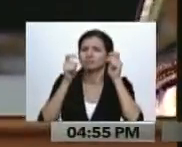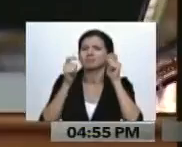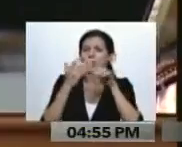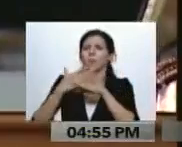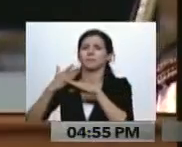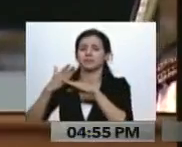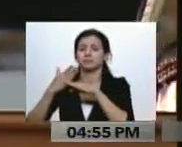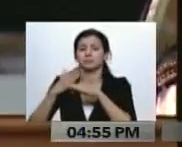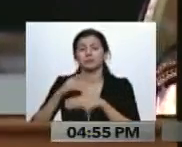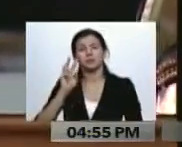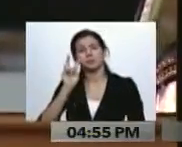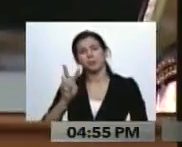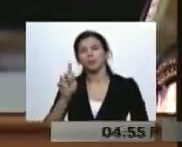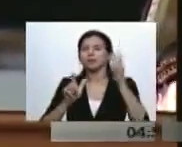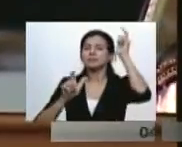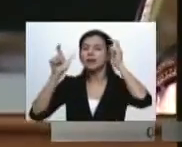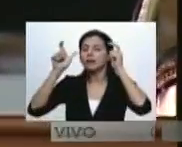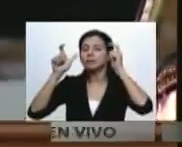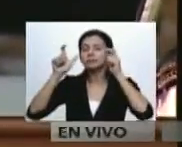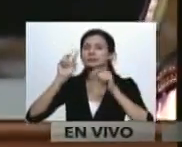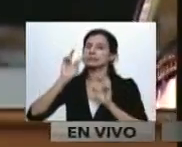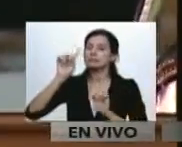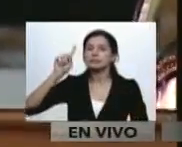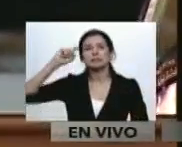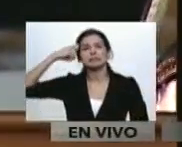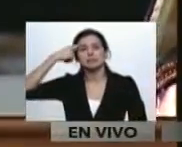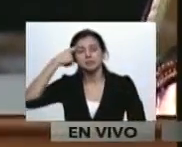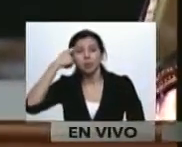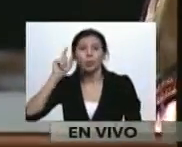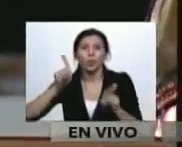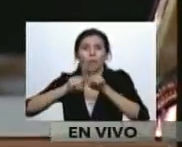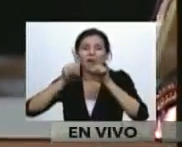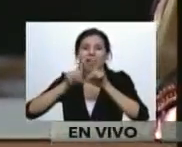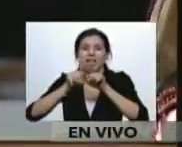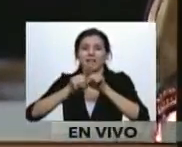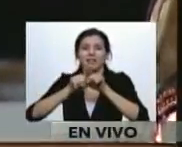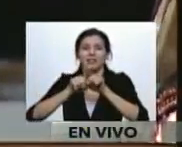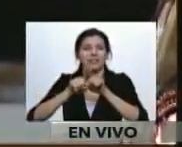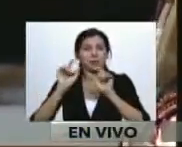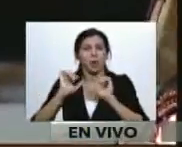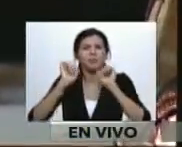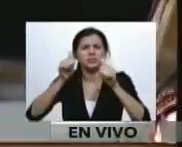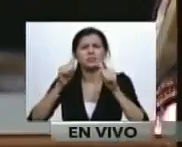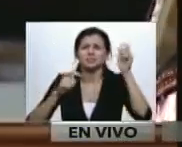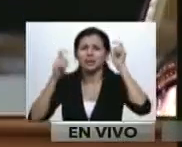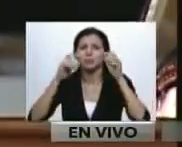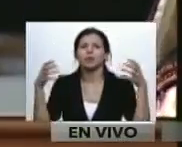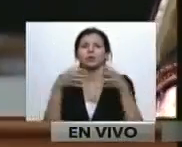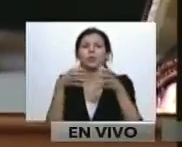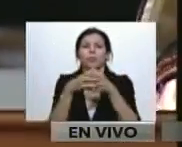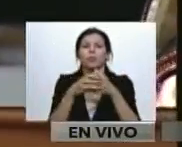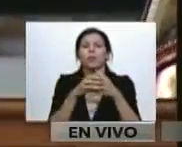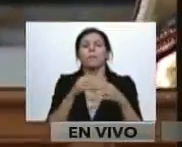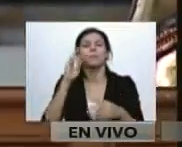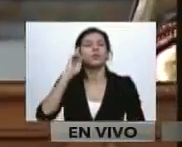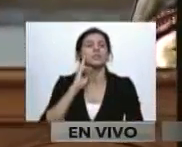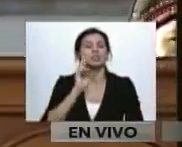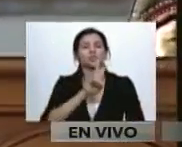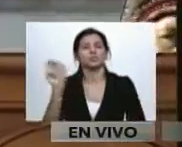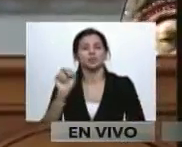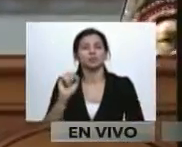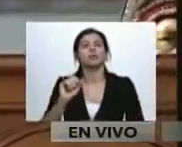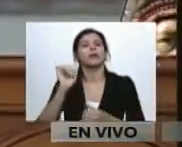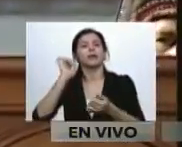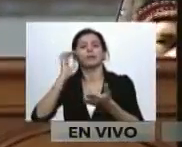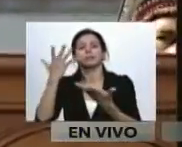Su caminar lo recordamos con el movimiento Bolívar 200, su pase por Yare, el cuartel de